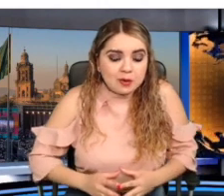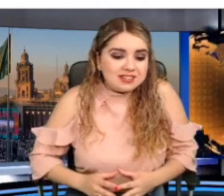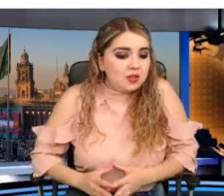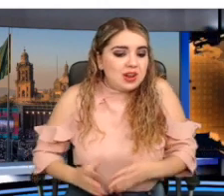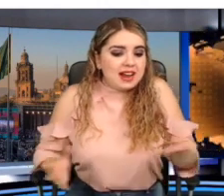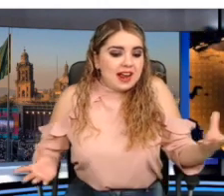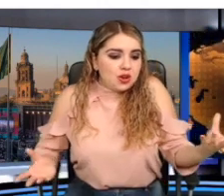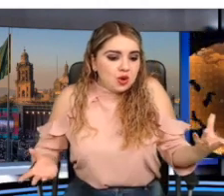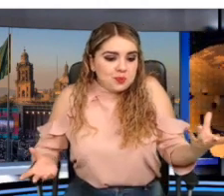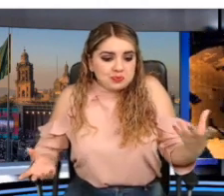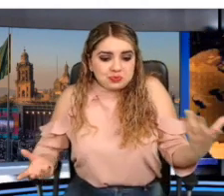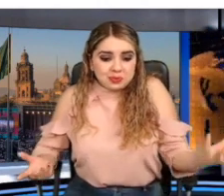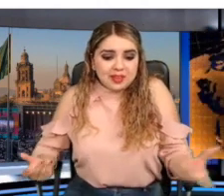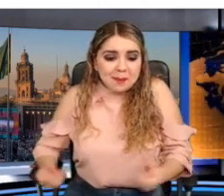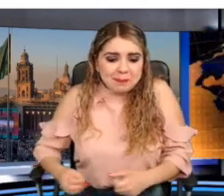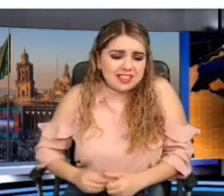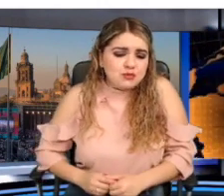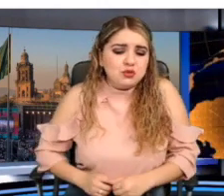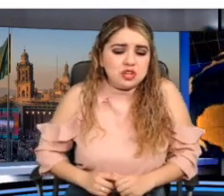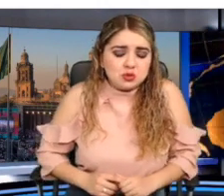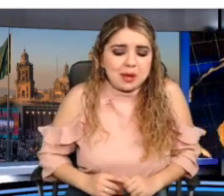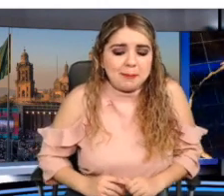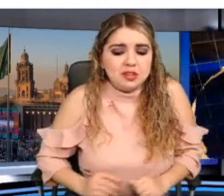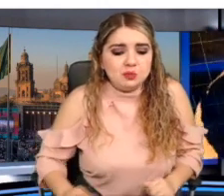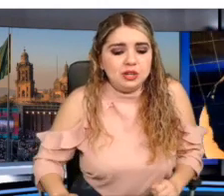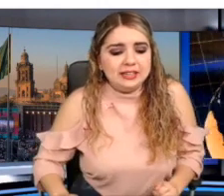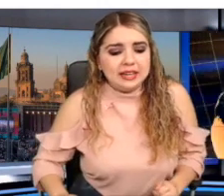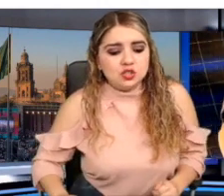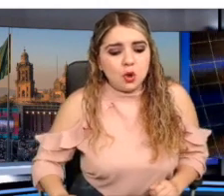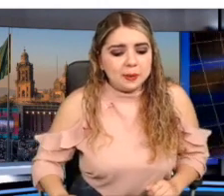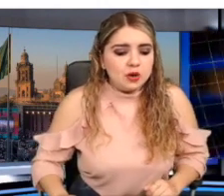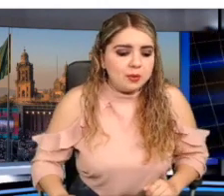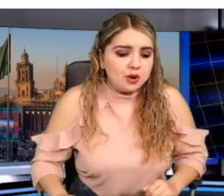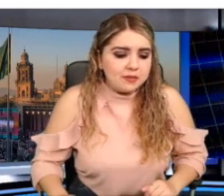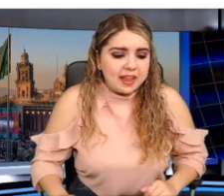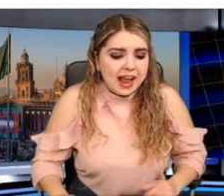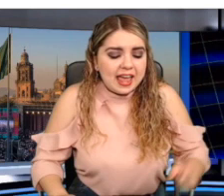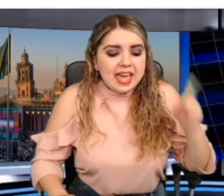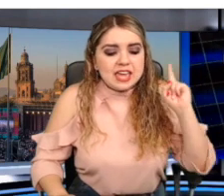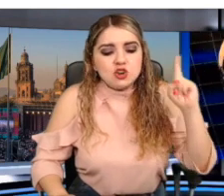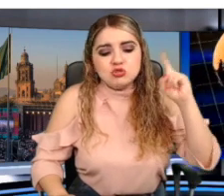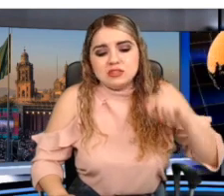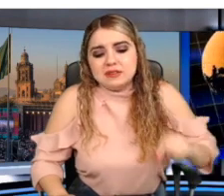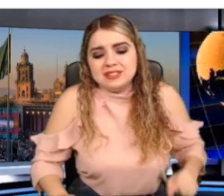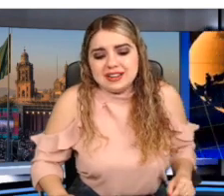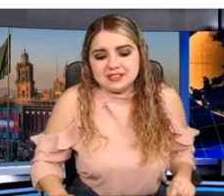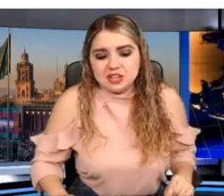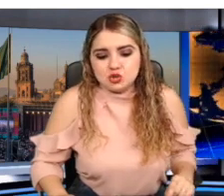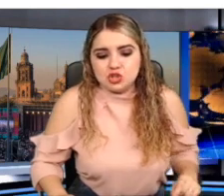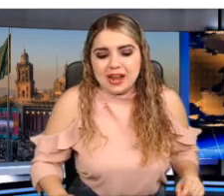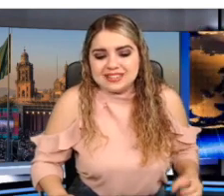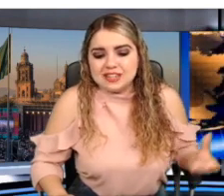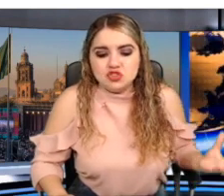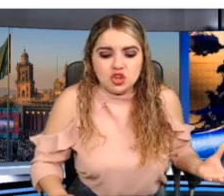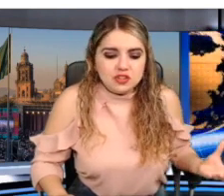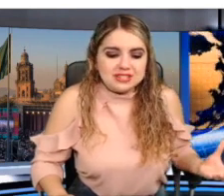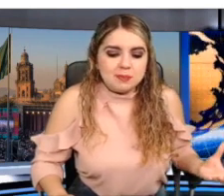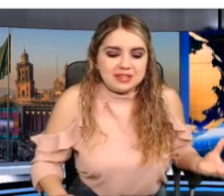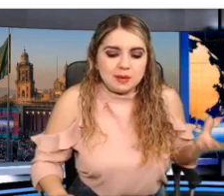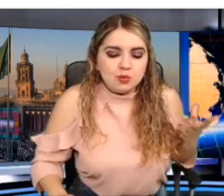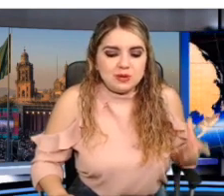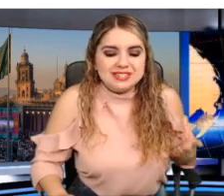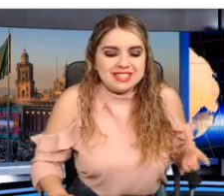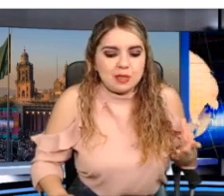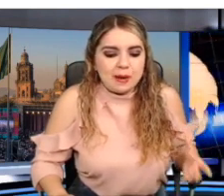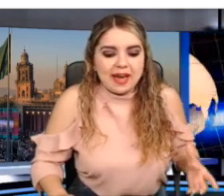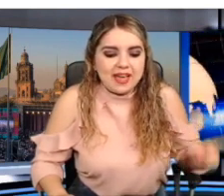Corral ha aprovechado el erario para difundir sus campañas políticas contra el gobierno federal, incluso a través de las redes sociales, en donde se